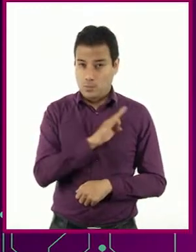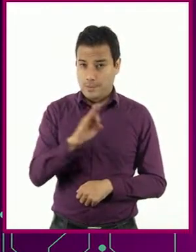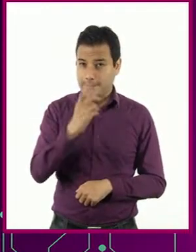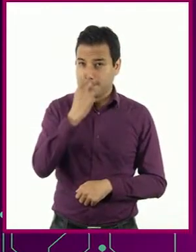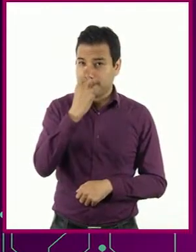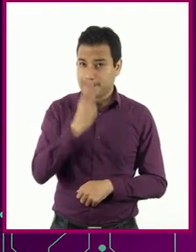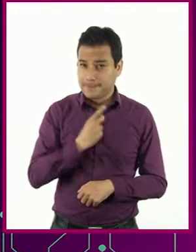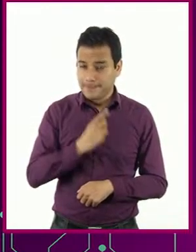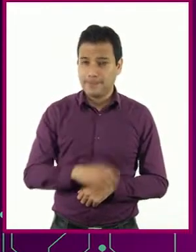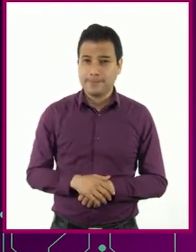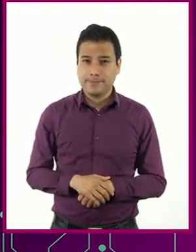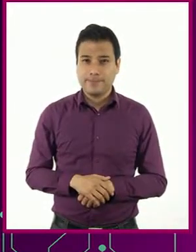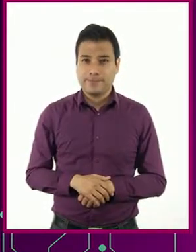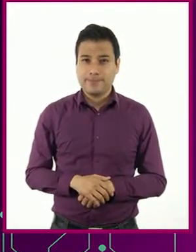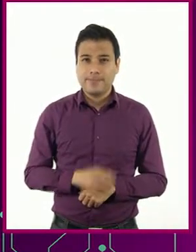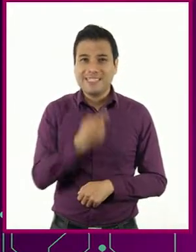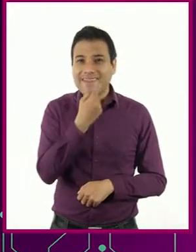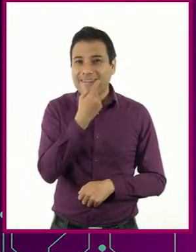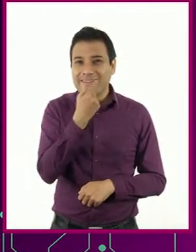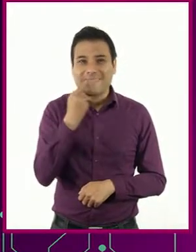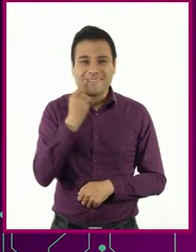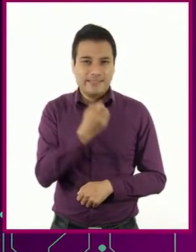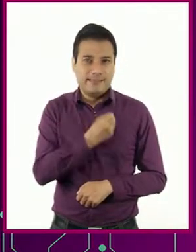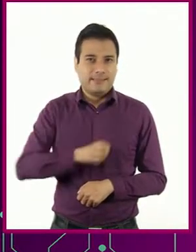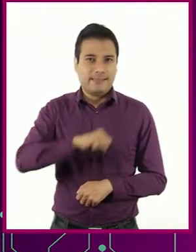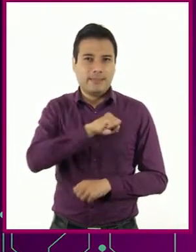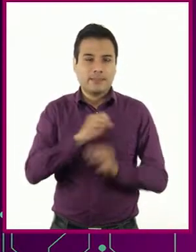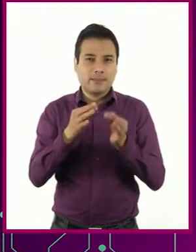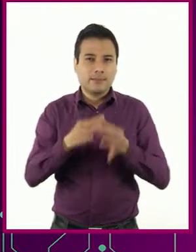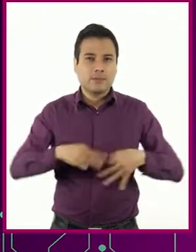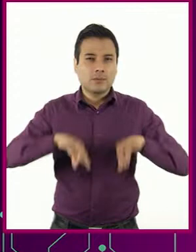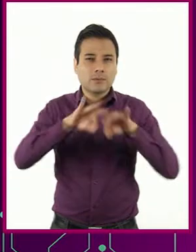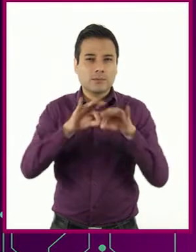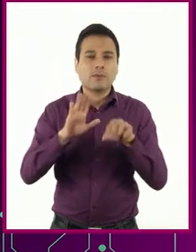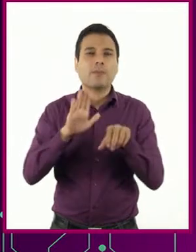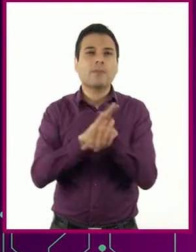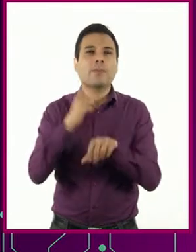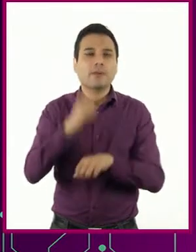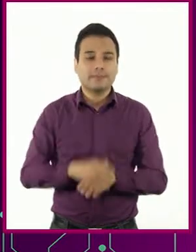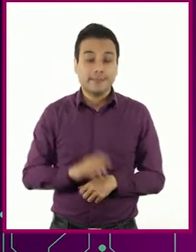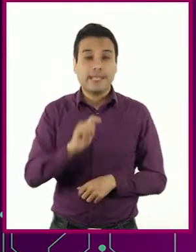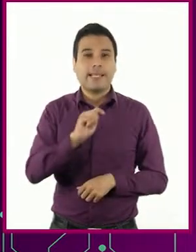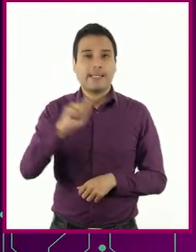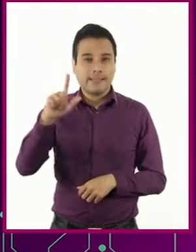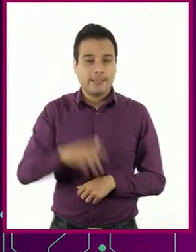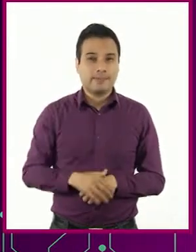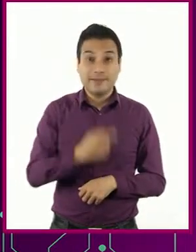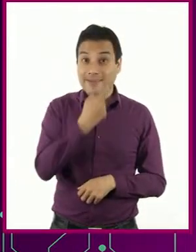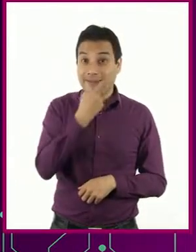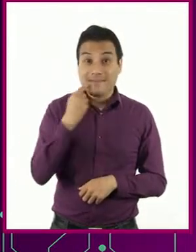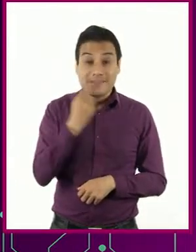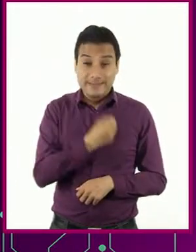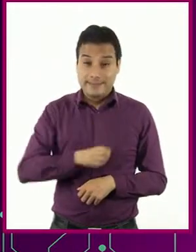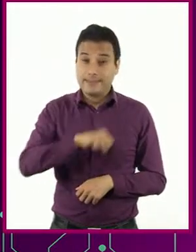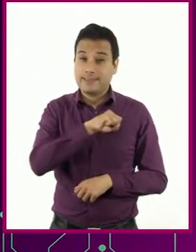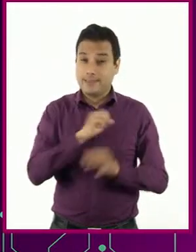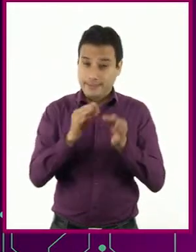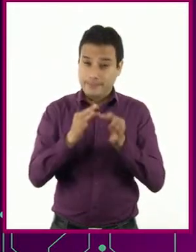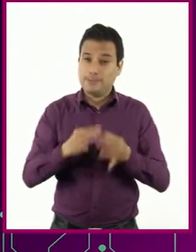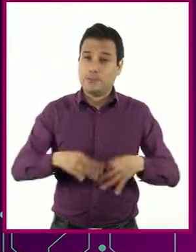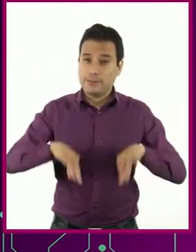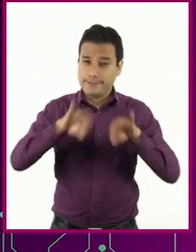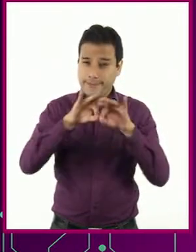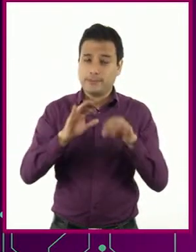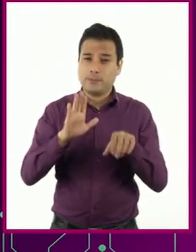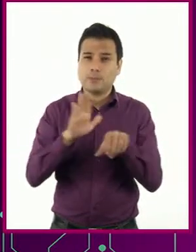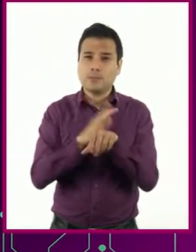es la importancia de tener una dentadura sana? ¿Qué tal? Una dentadura sana es muy importante que tengamos. ¿Por